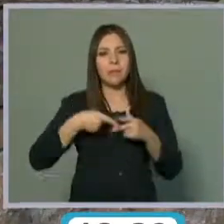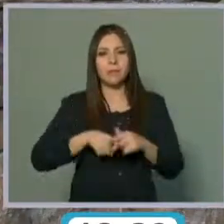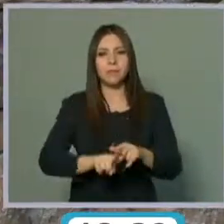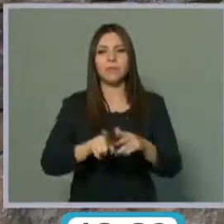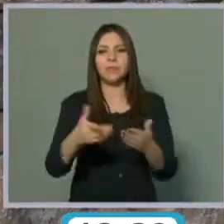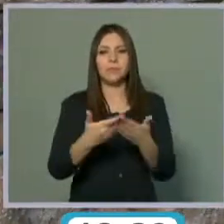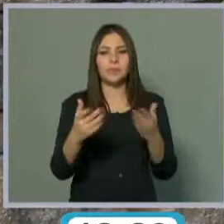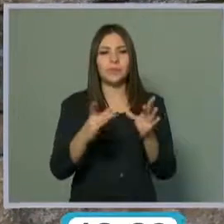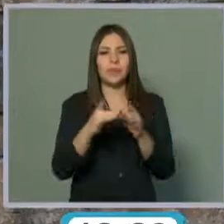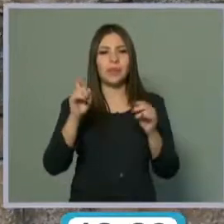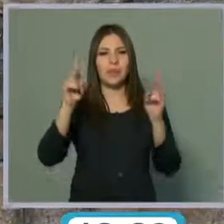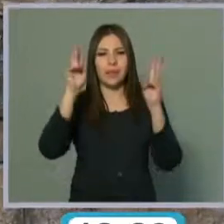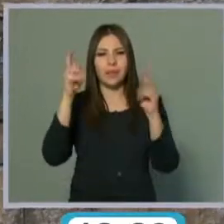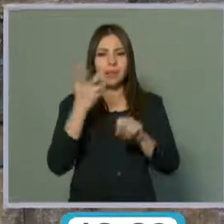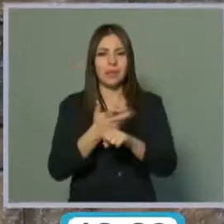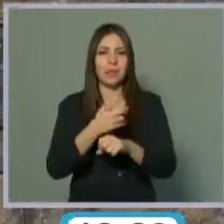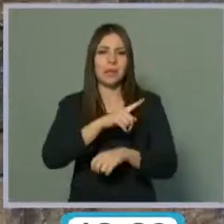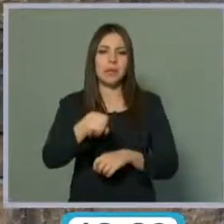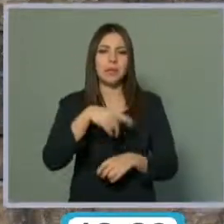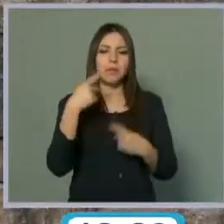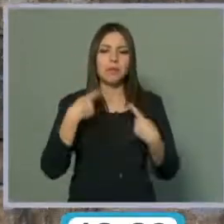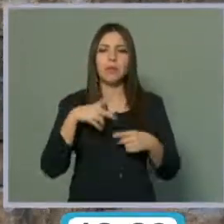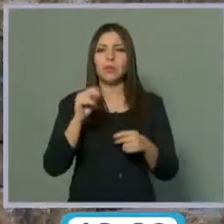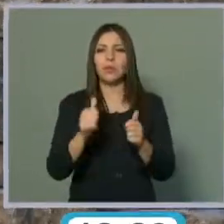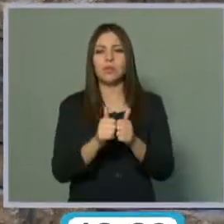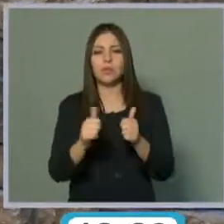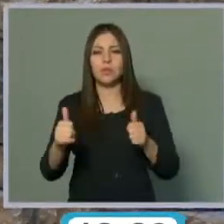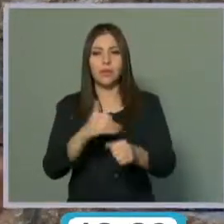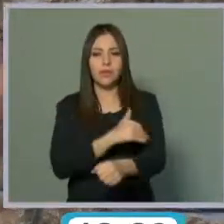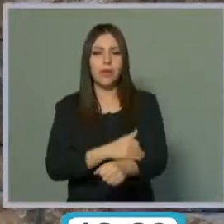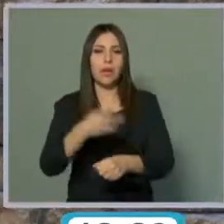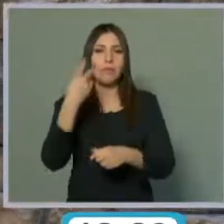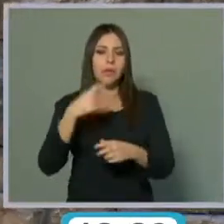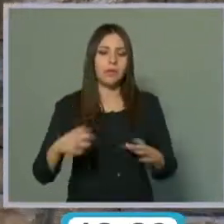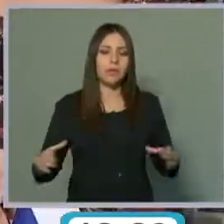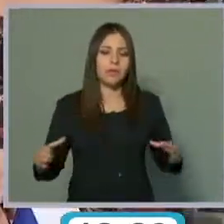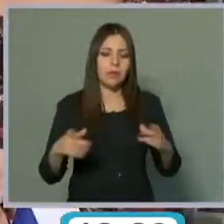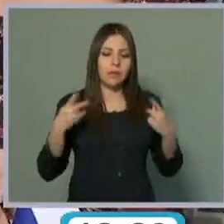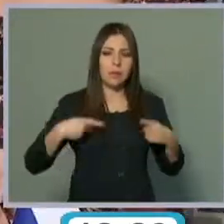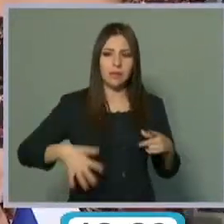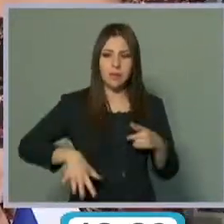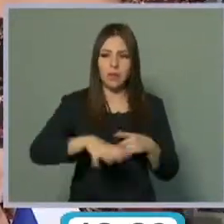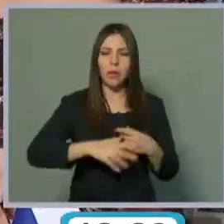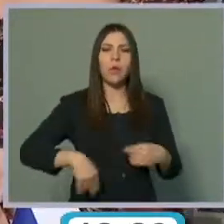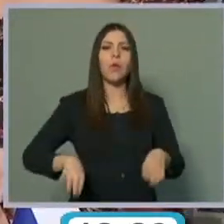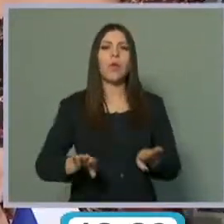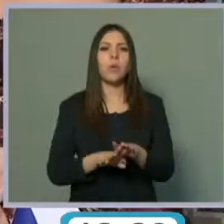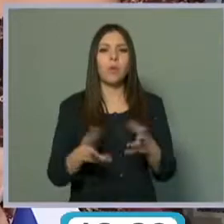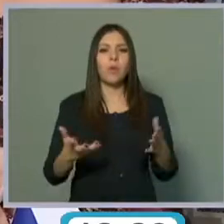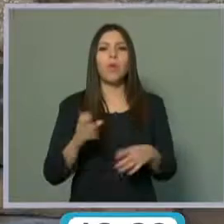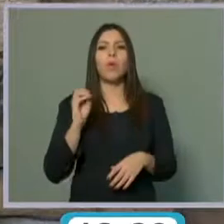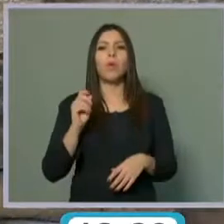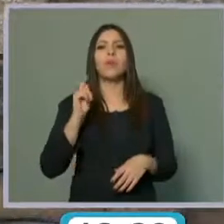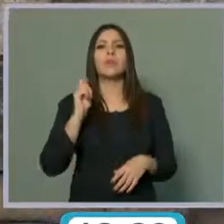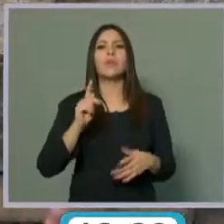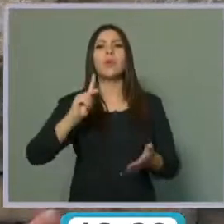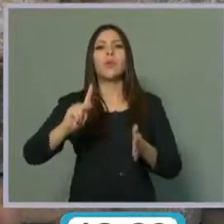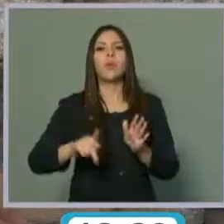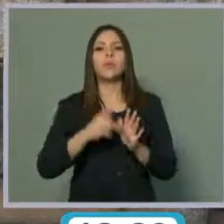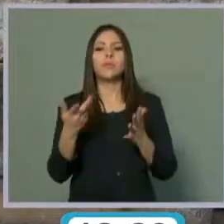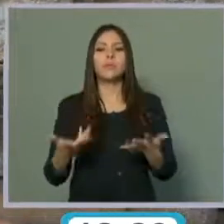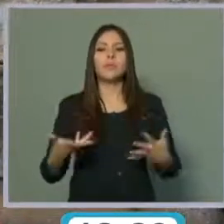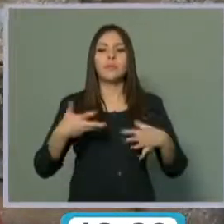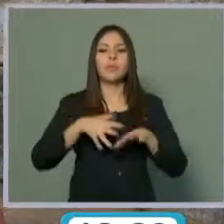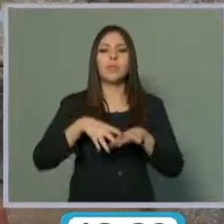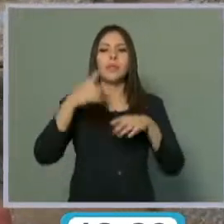Unidos, muchos obviamente no vivimos esta separación como tal, como familia, pero como sociedad, ¿qué podemos hacer o cuál sería nuestro papel para reintegrar y